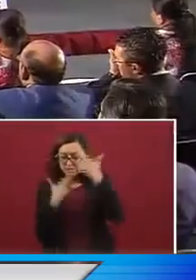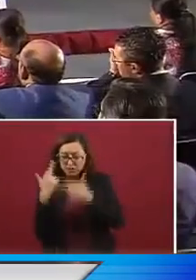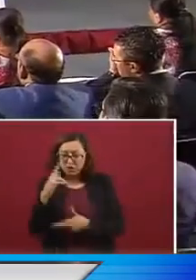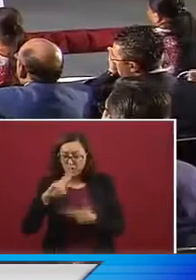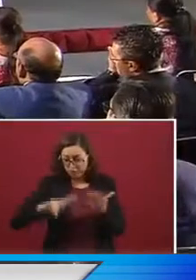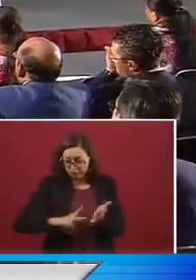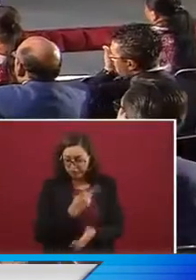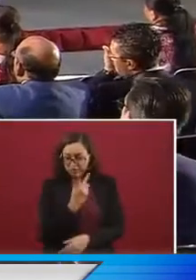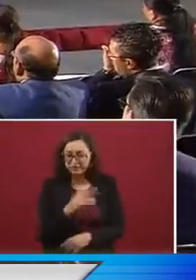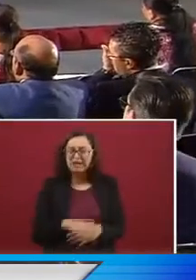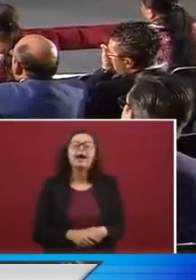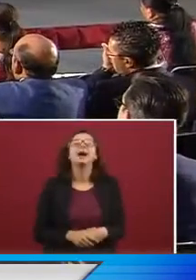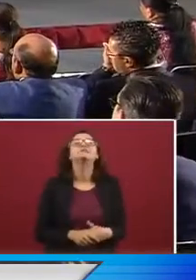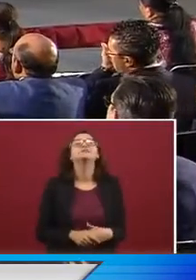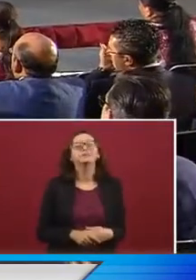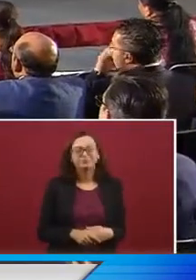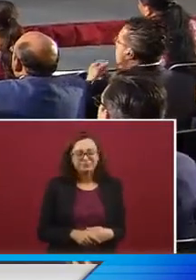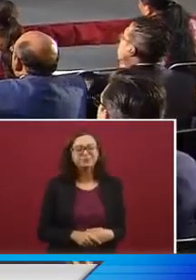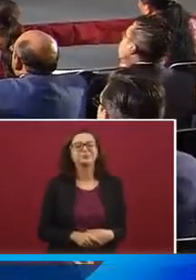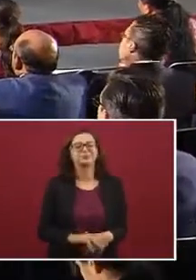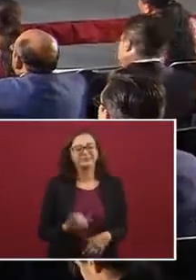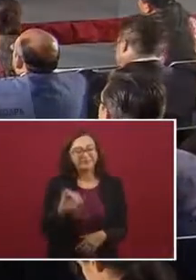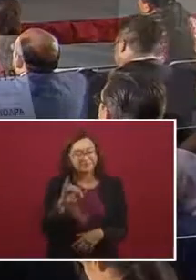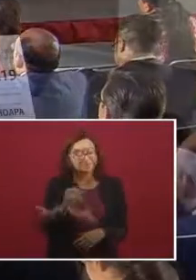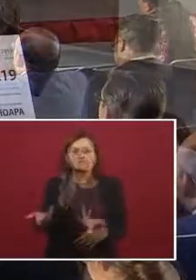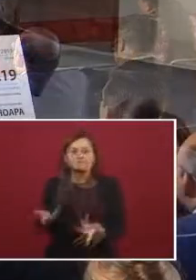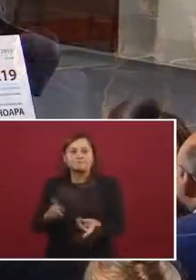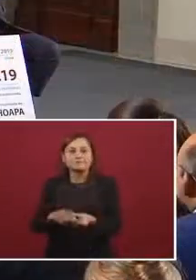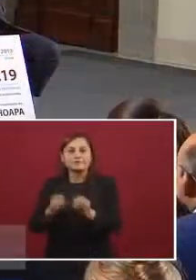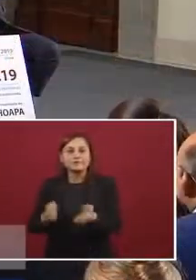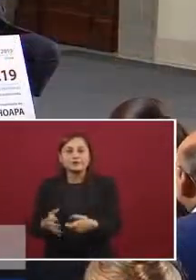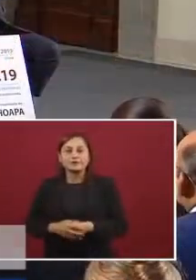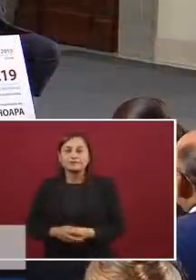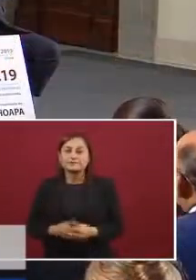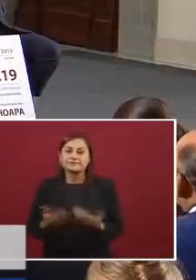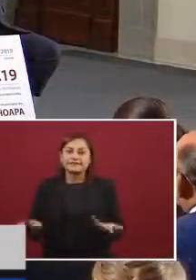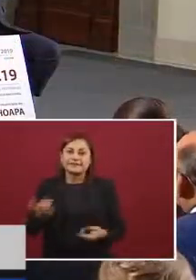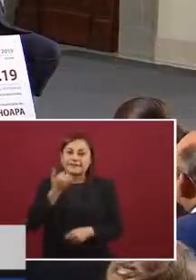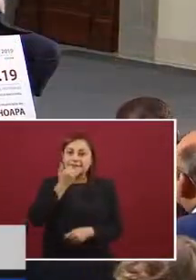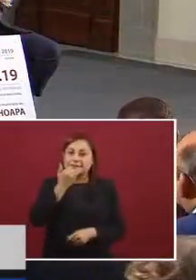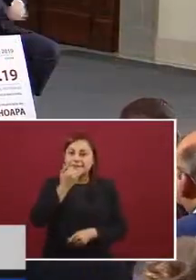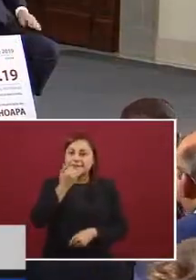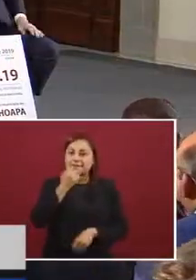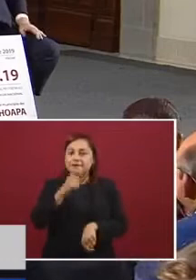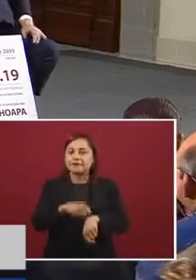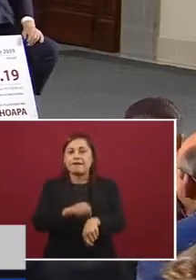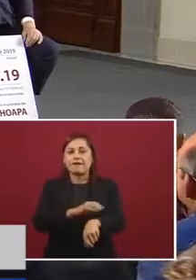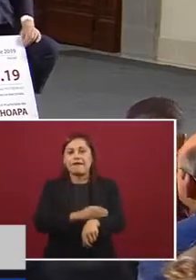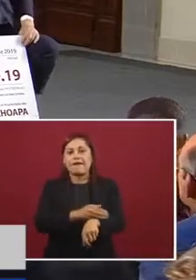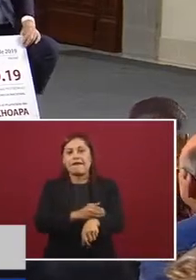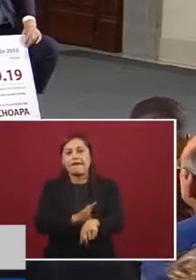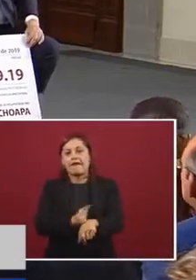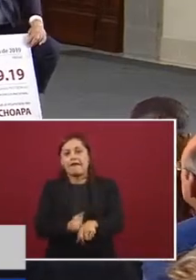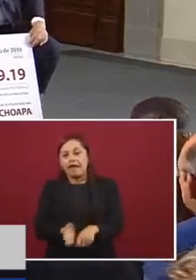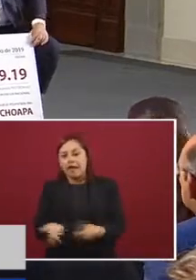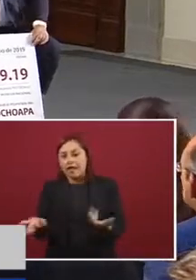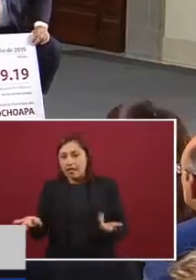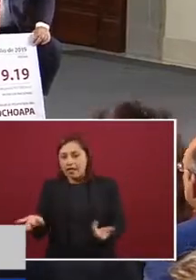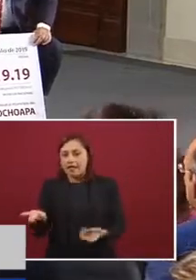requiere ya mantenimiento por el deterioro en el que se encuentra. Bueno, se nos alargó mucho la conferencia del día de hoy. Nos vemos